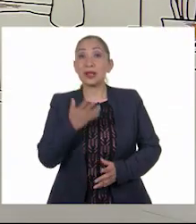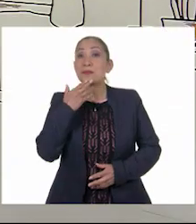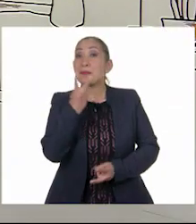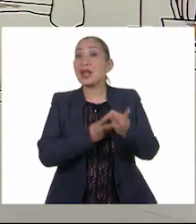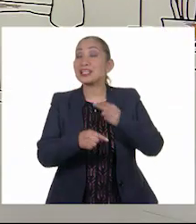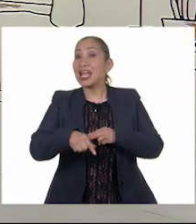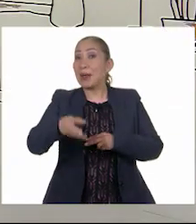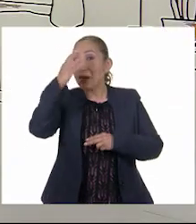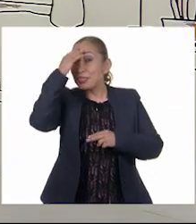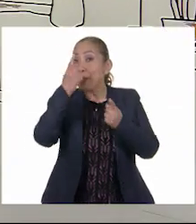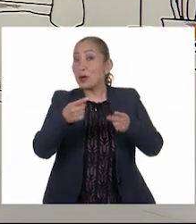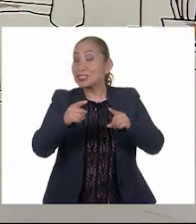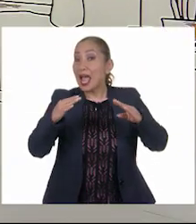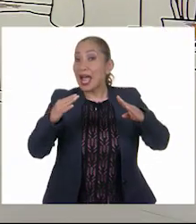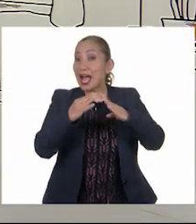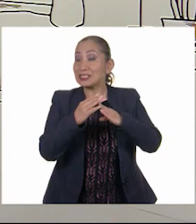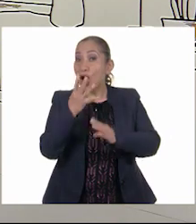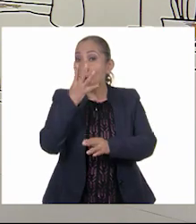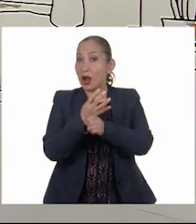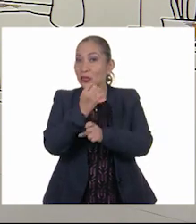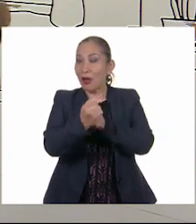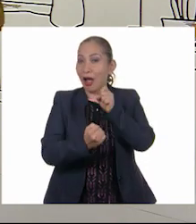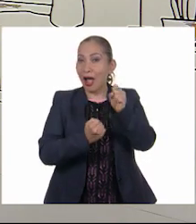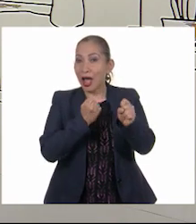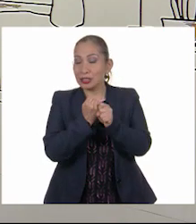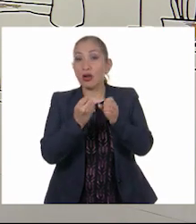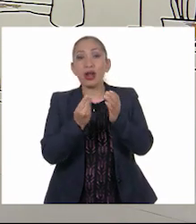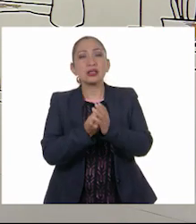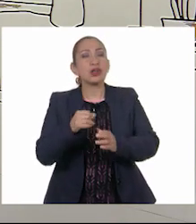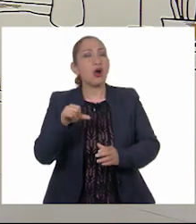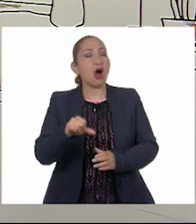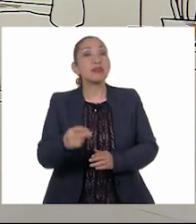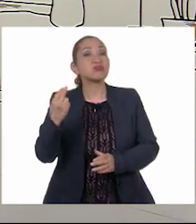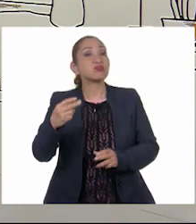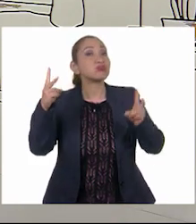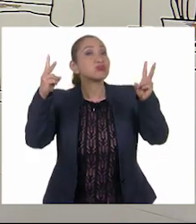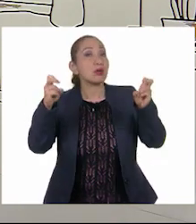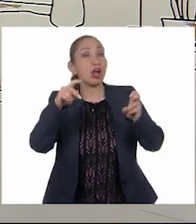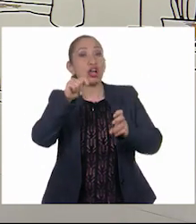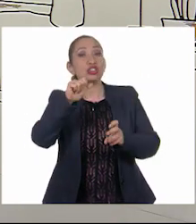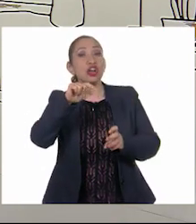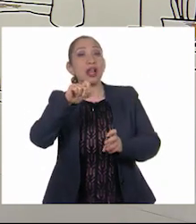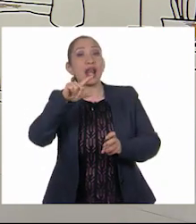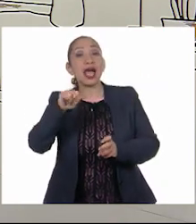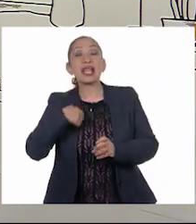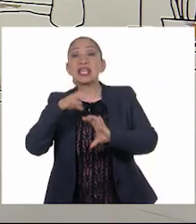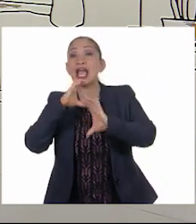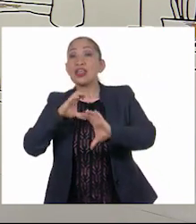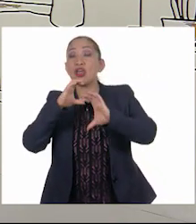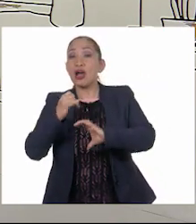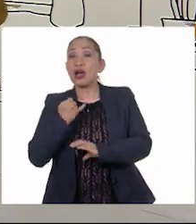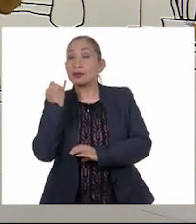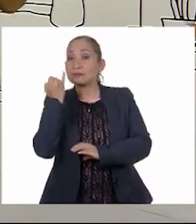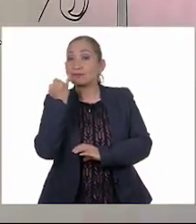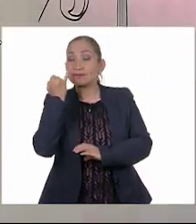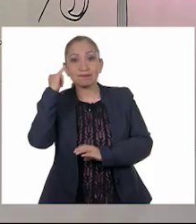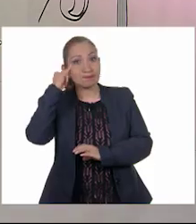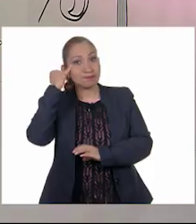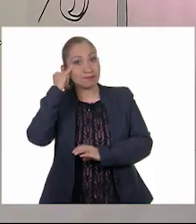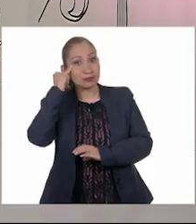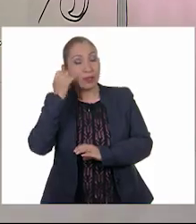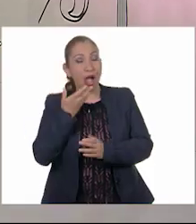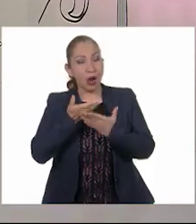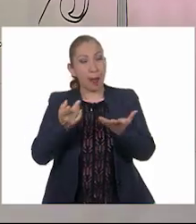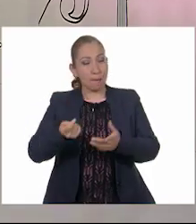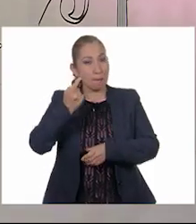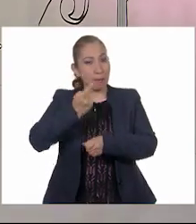Bienvenidos a Aprende Música en Casa de cuarto grado. La clase de hoy se llama Tonaná y el canto en lengua indígena. Y vamos a